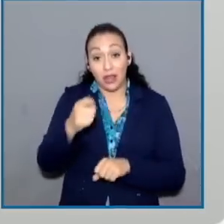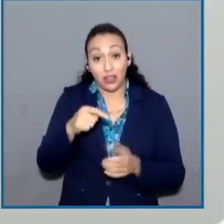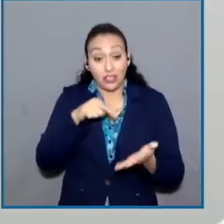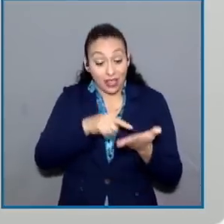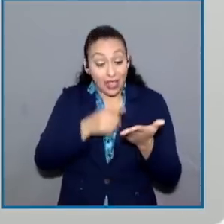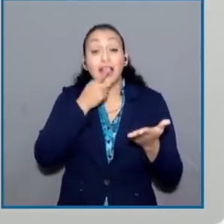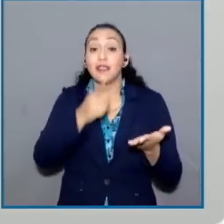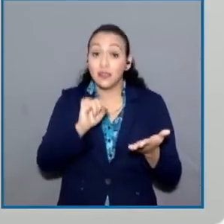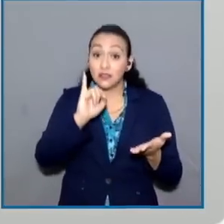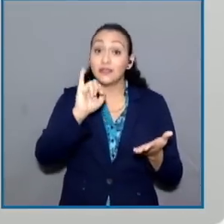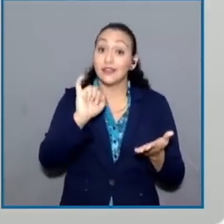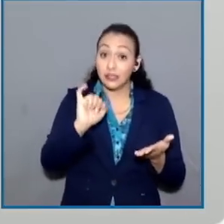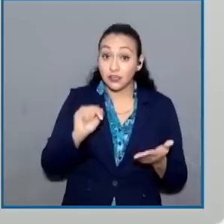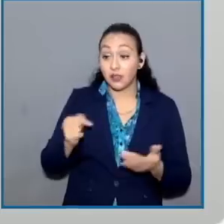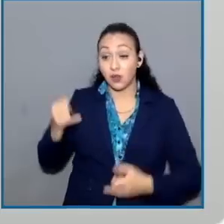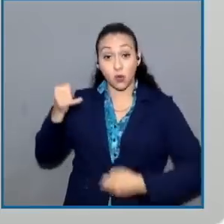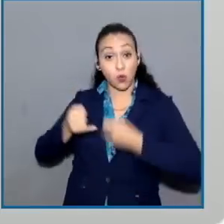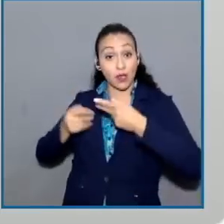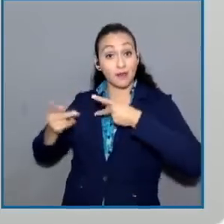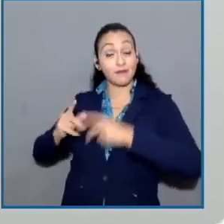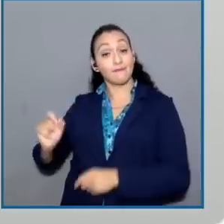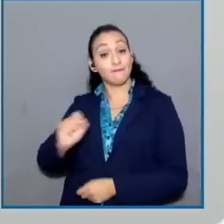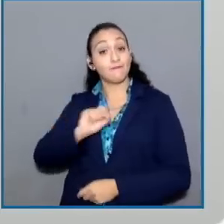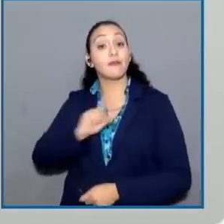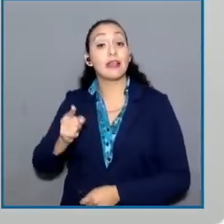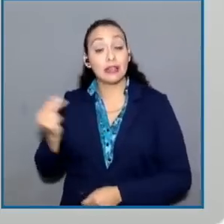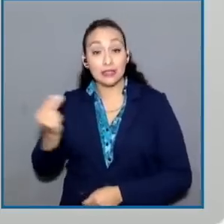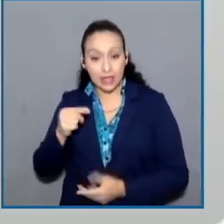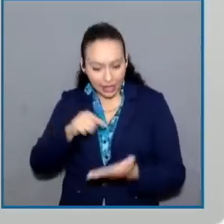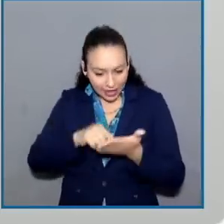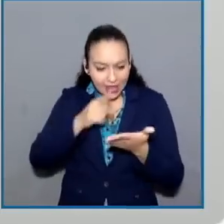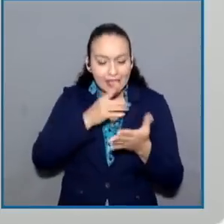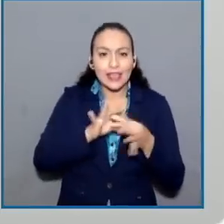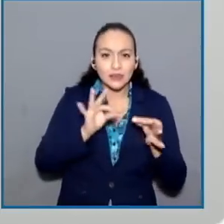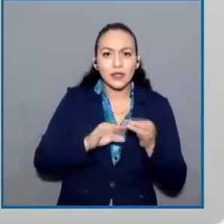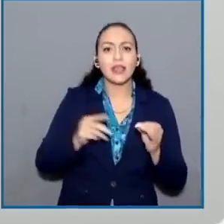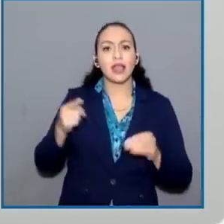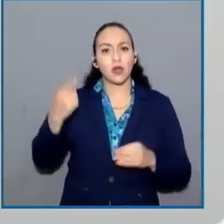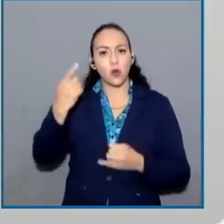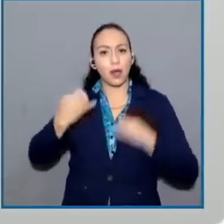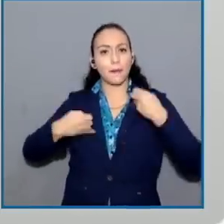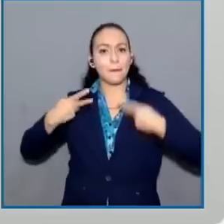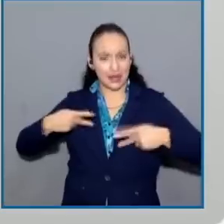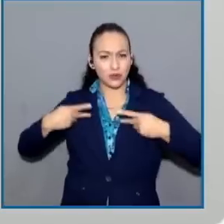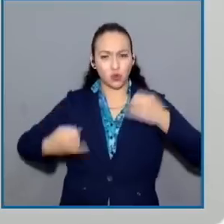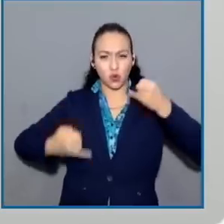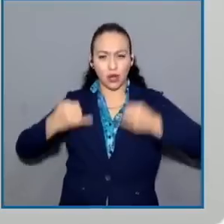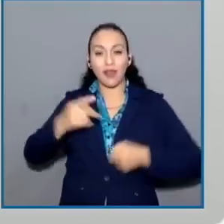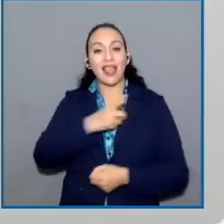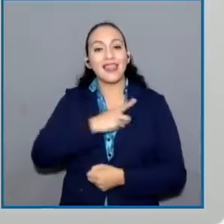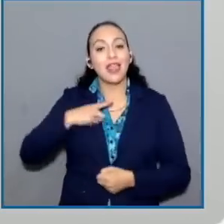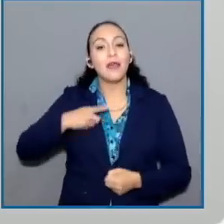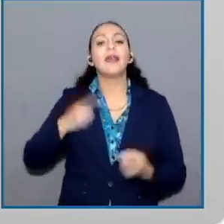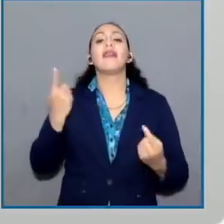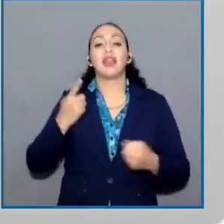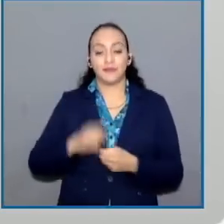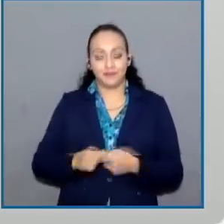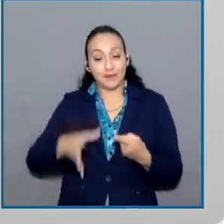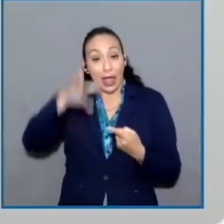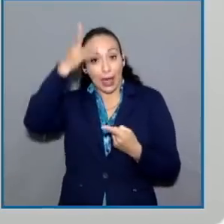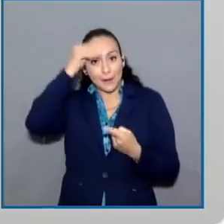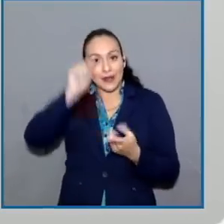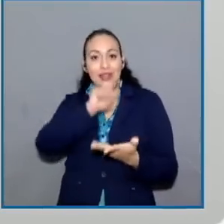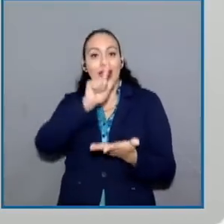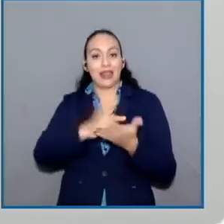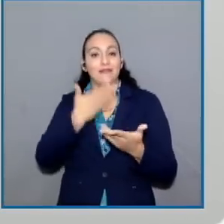carrera judicial, procesos formativos, capacitación, y eso básicamente es propio de este concepto que